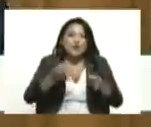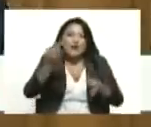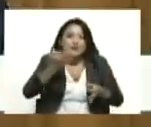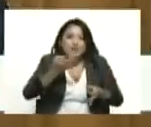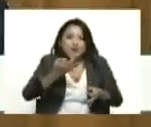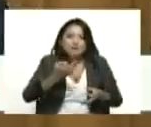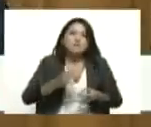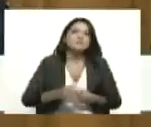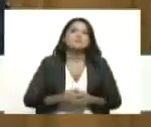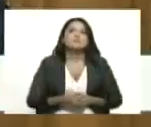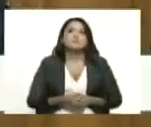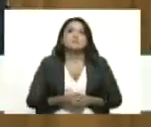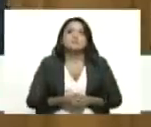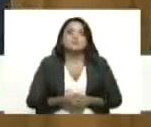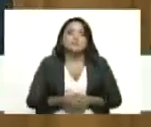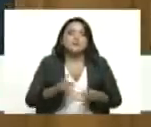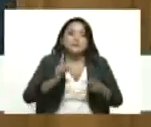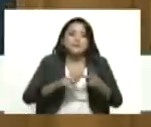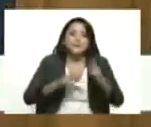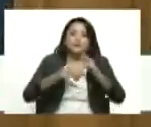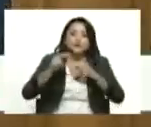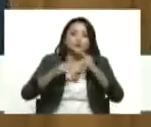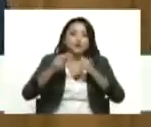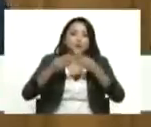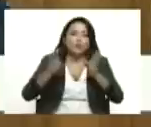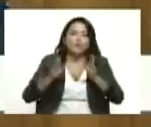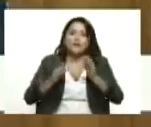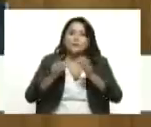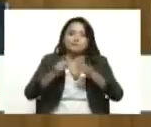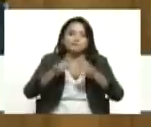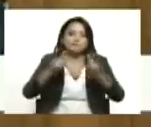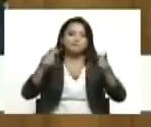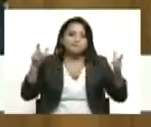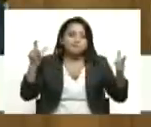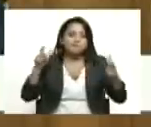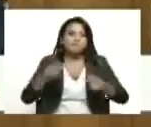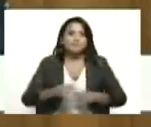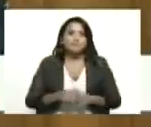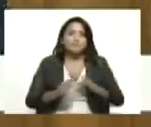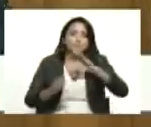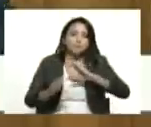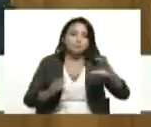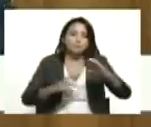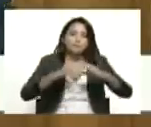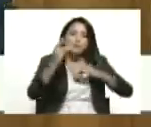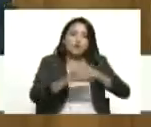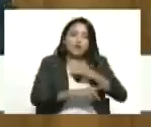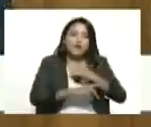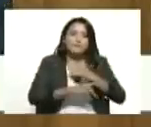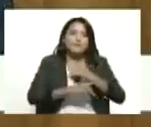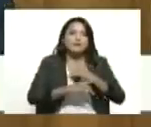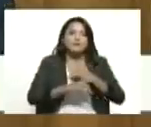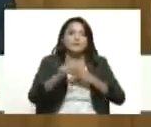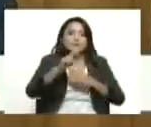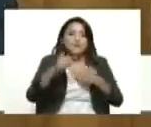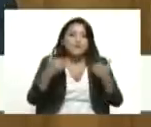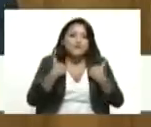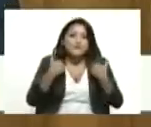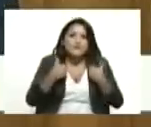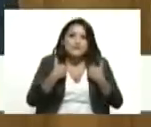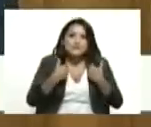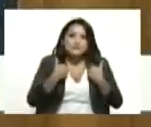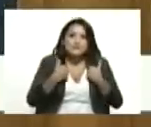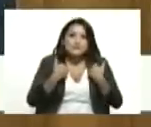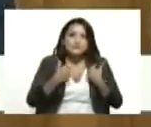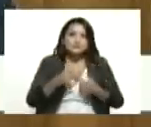Recuperar y mantener y ampliar la infraestructura pública, financiar programas de atención y reparación a las víctimas de actividades